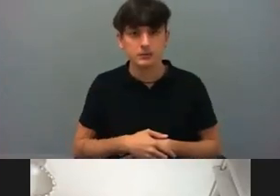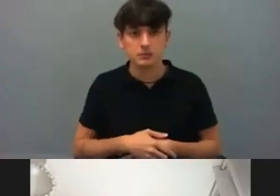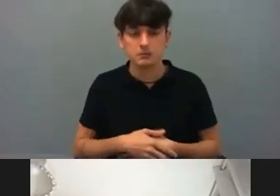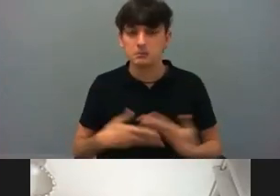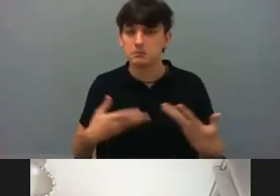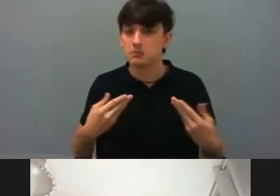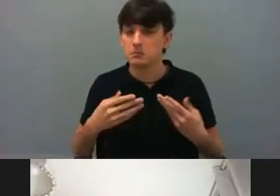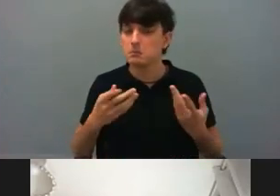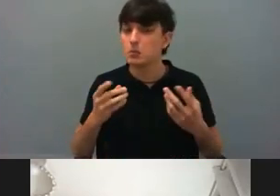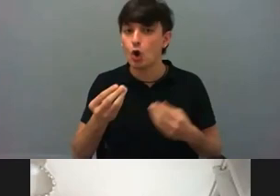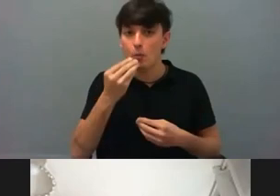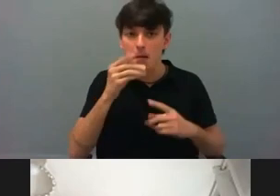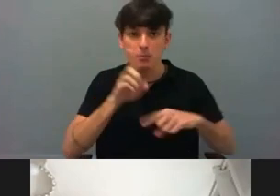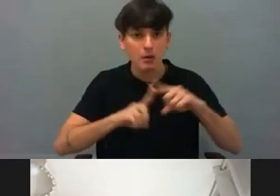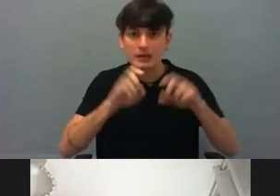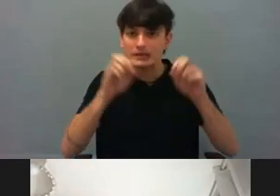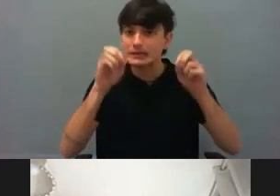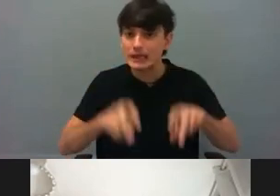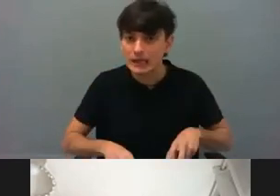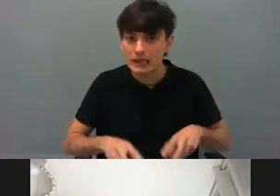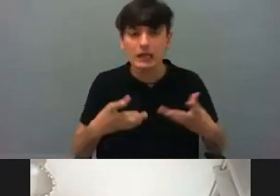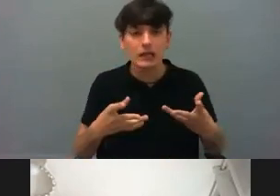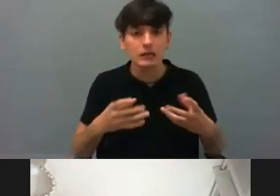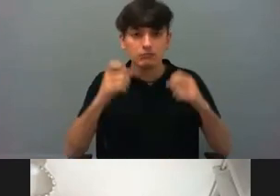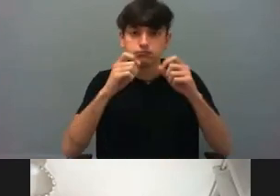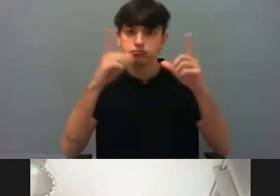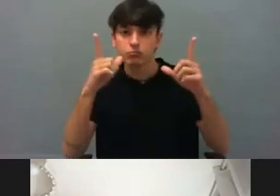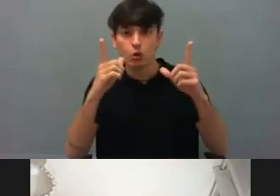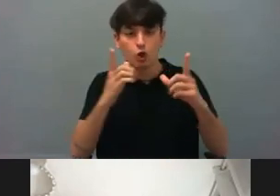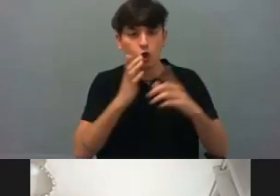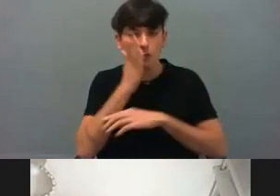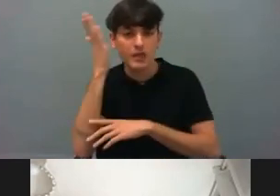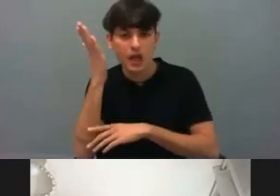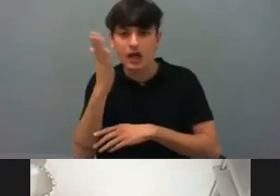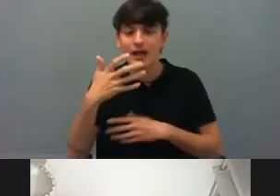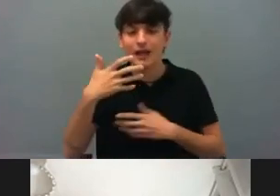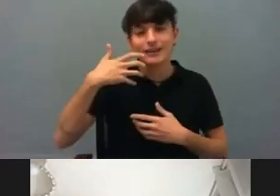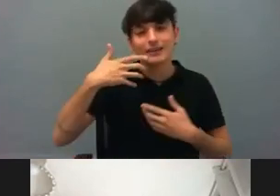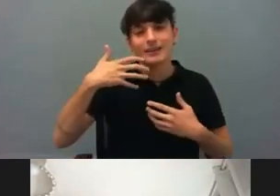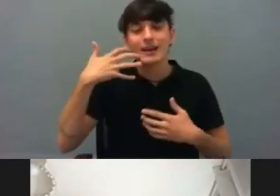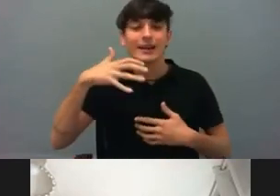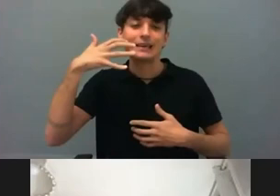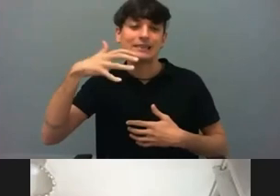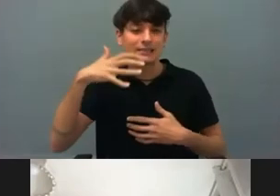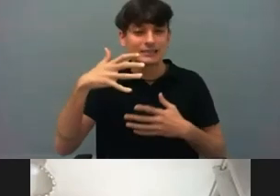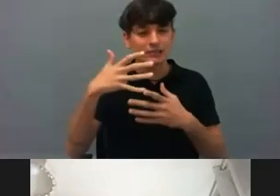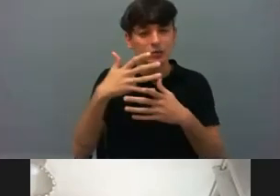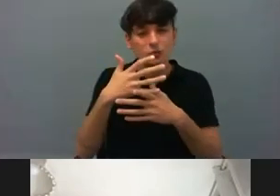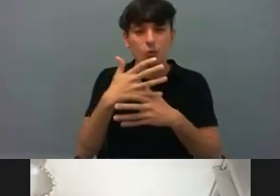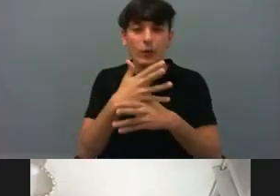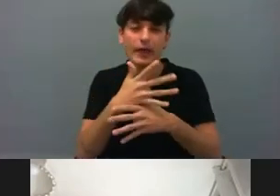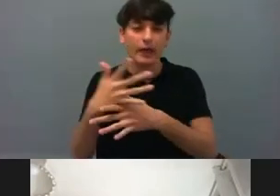se dormían y despertaban solos. Sus risas y juegos llenaron y descolocaron la casa.